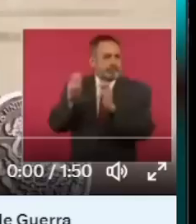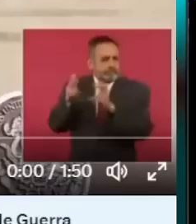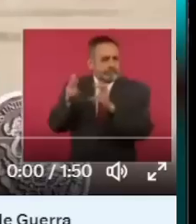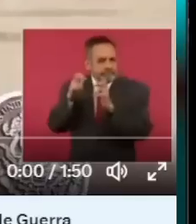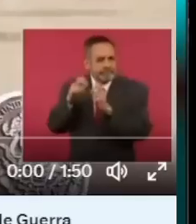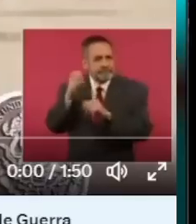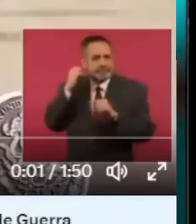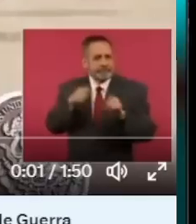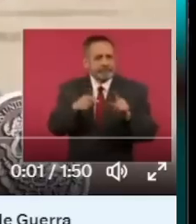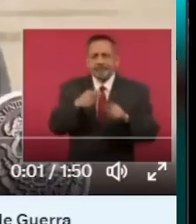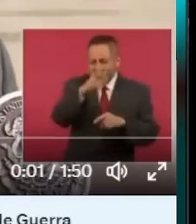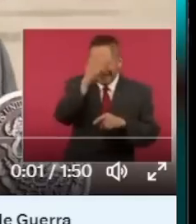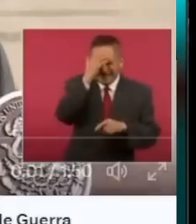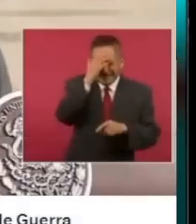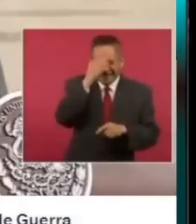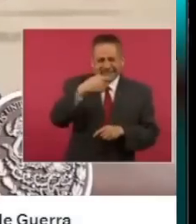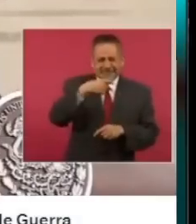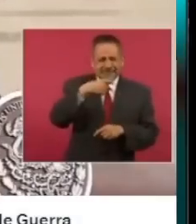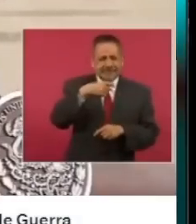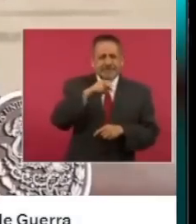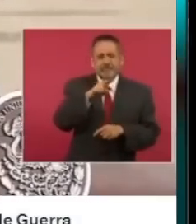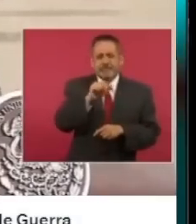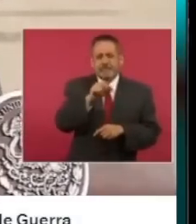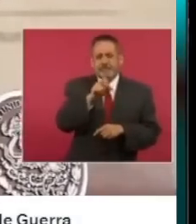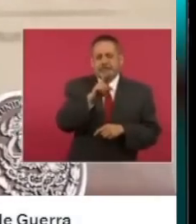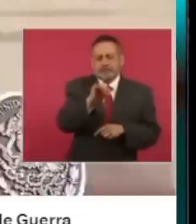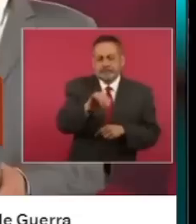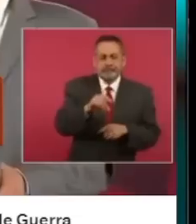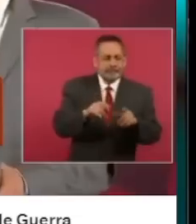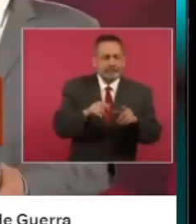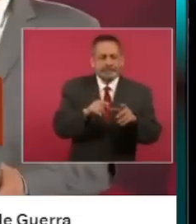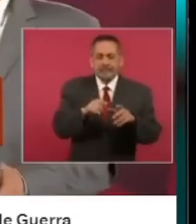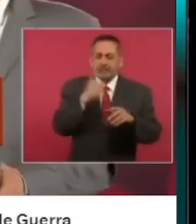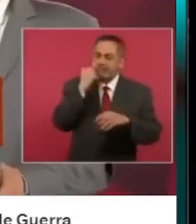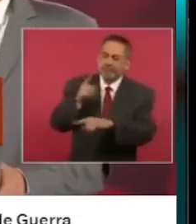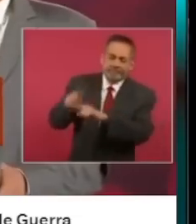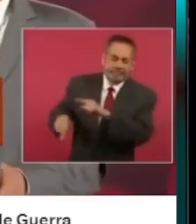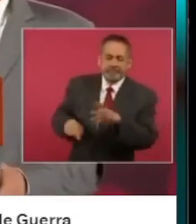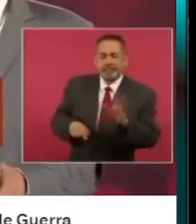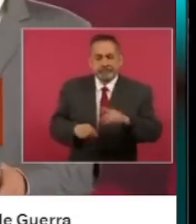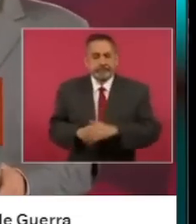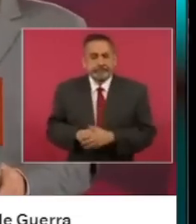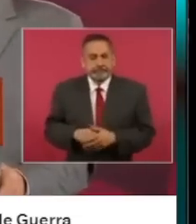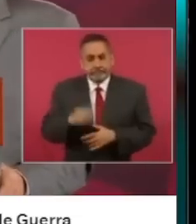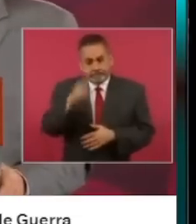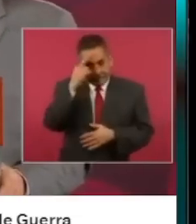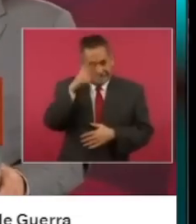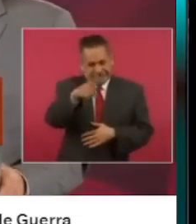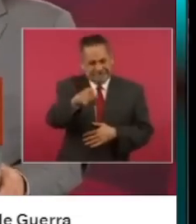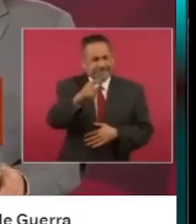politiquería. Cuadri, porque fue la banda de guerra allá,